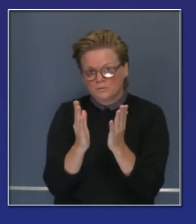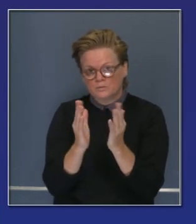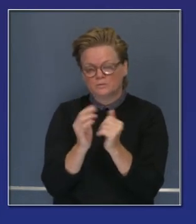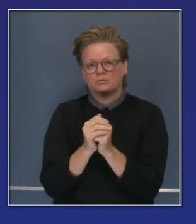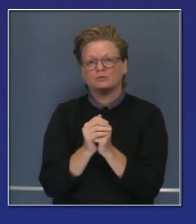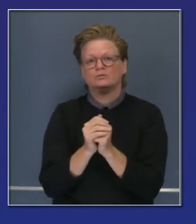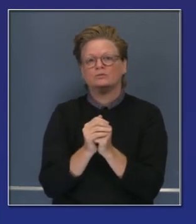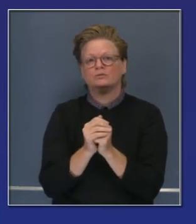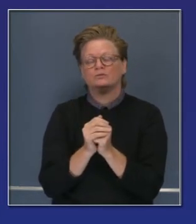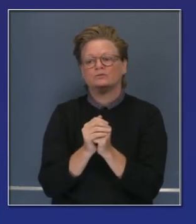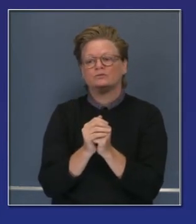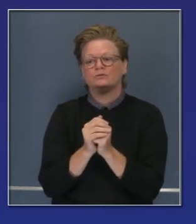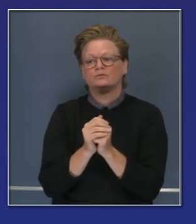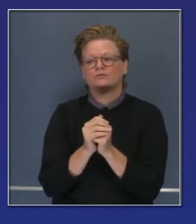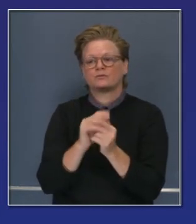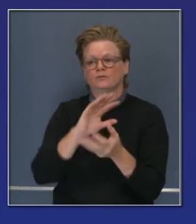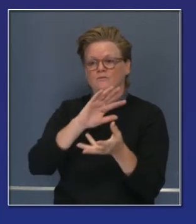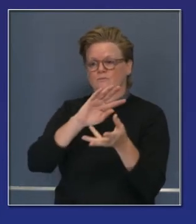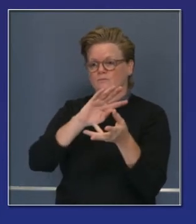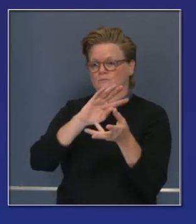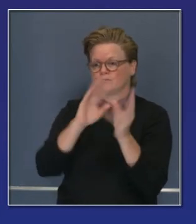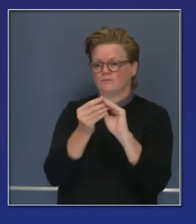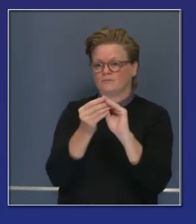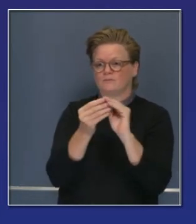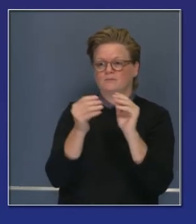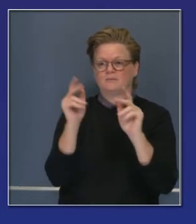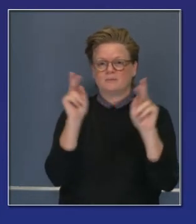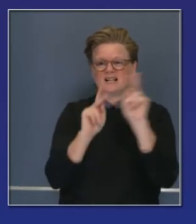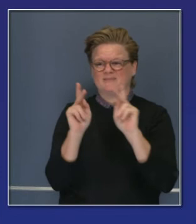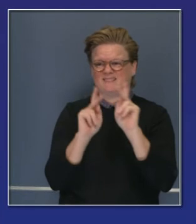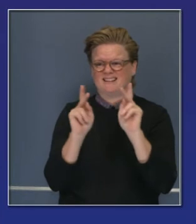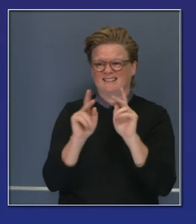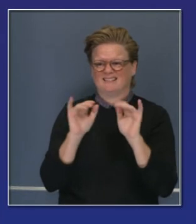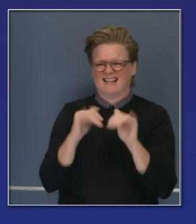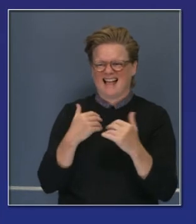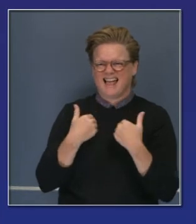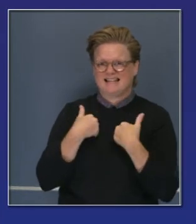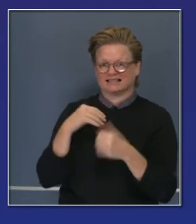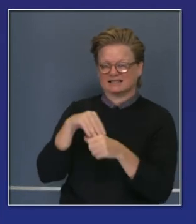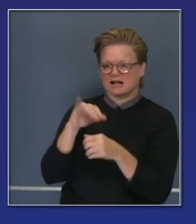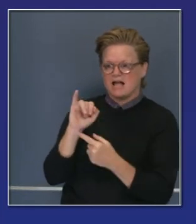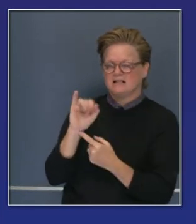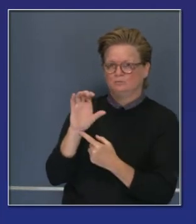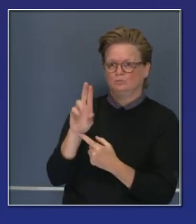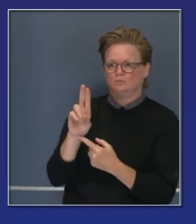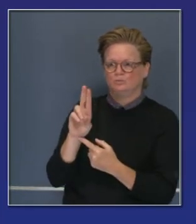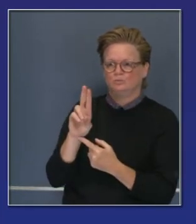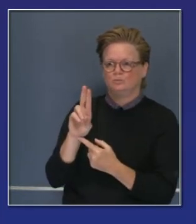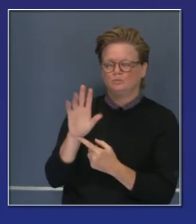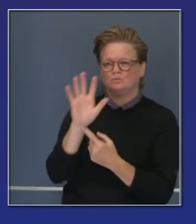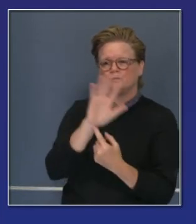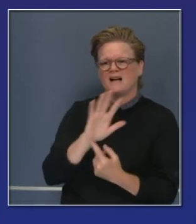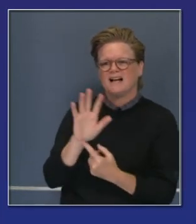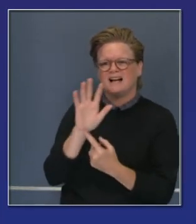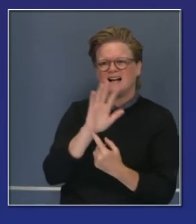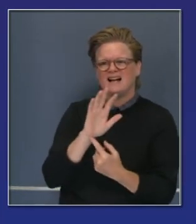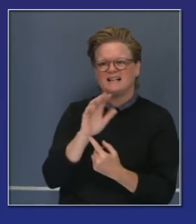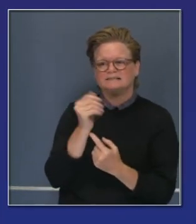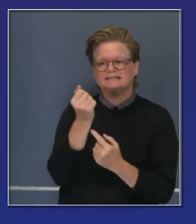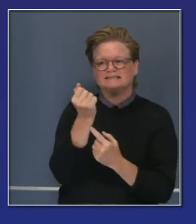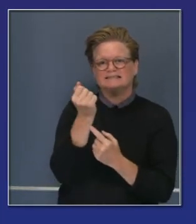quiero confundirlos, pero el número de pacientes con COVID-19 representado en las unidades de cuidados intensivos está como